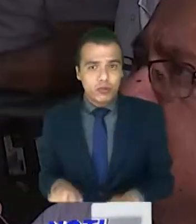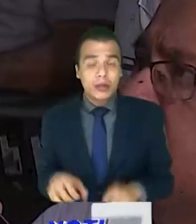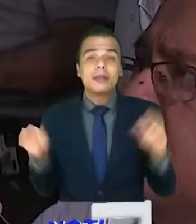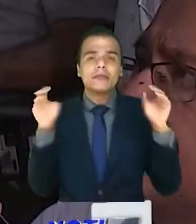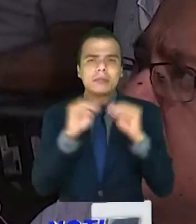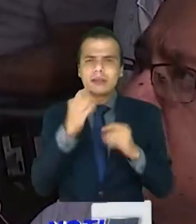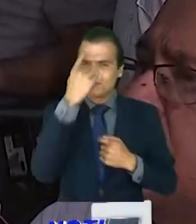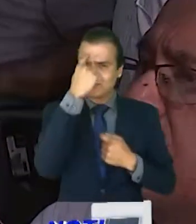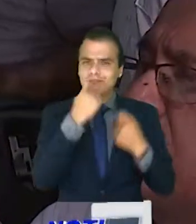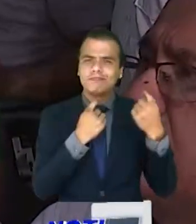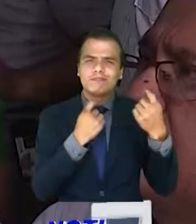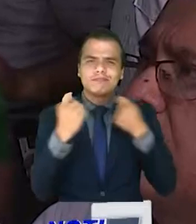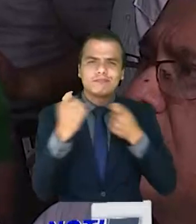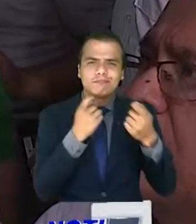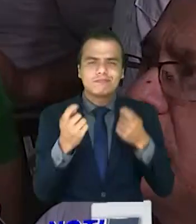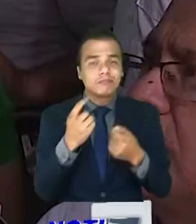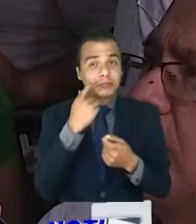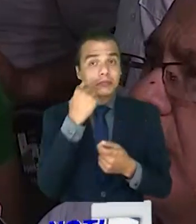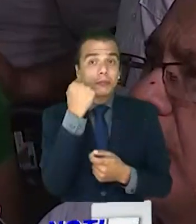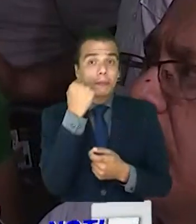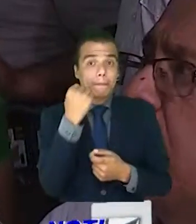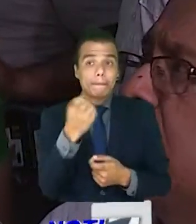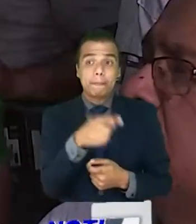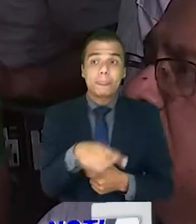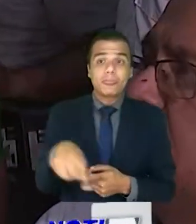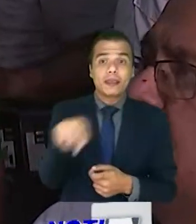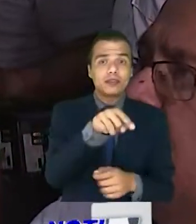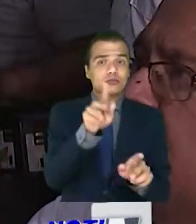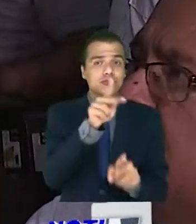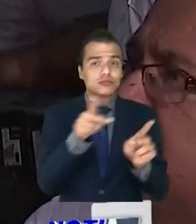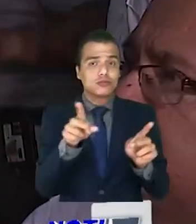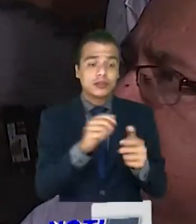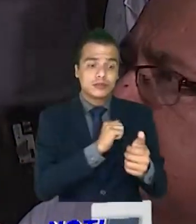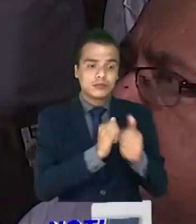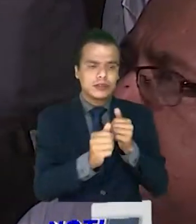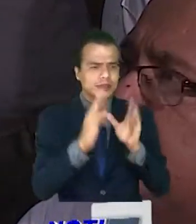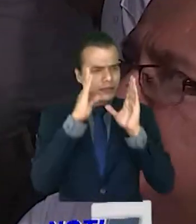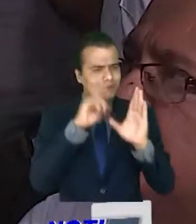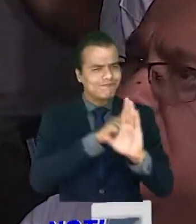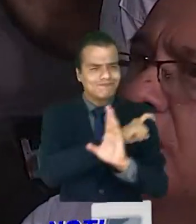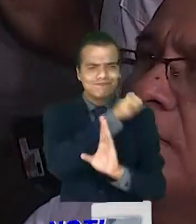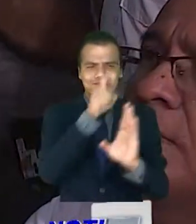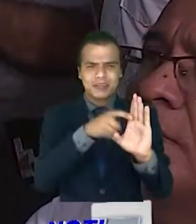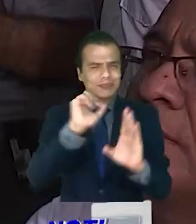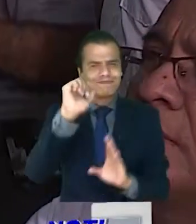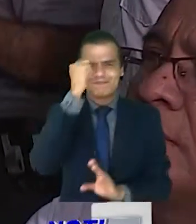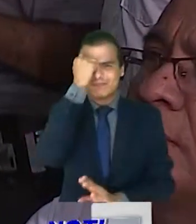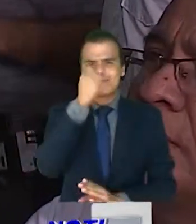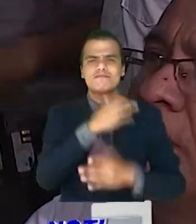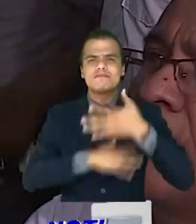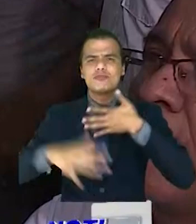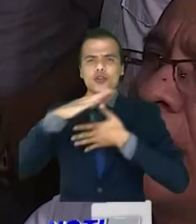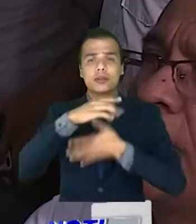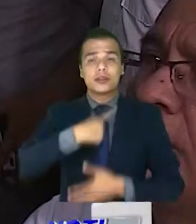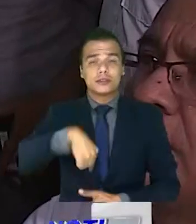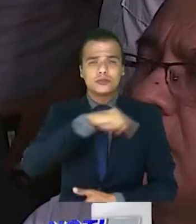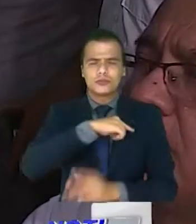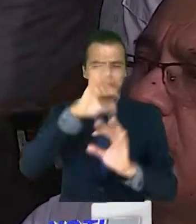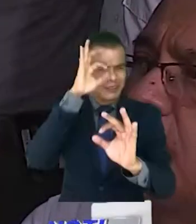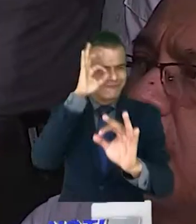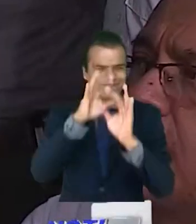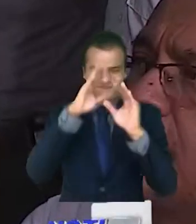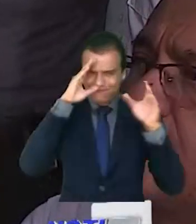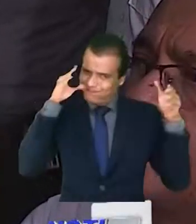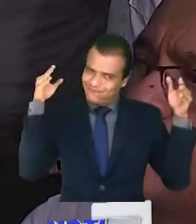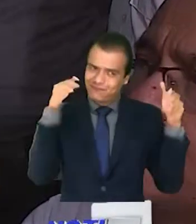supuesto, fortalecer toda la estrategia donde la atención integral al deportista es lo fundamental. En eso